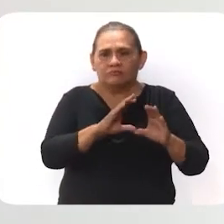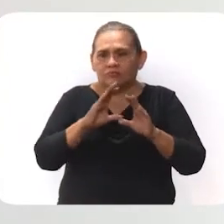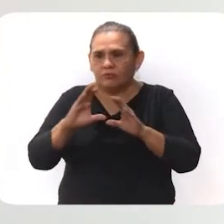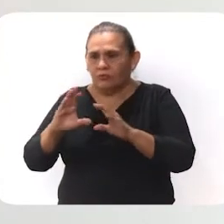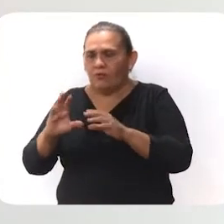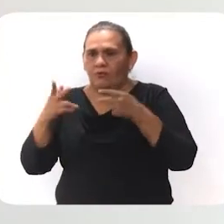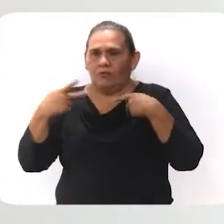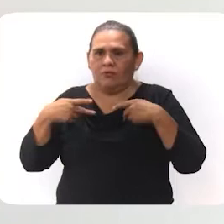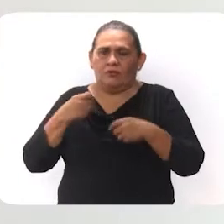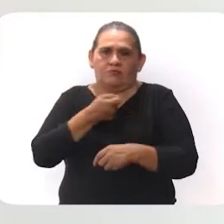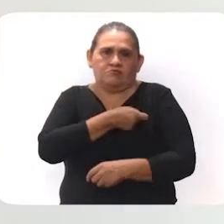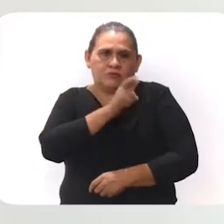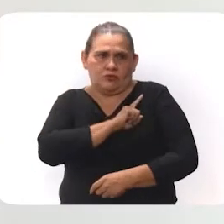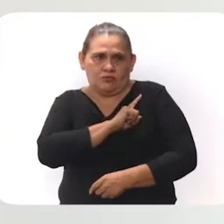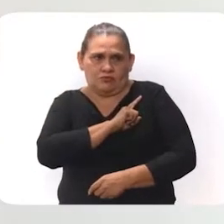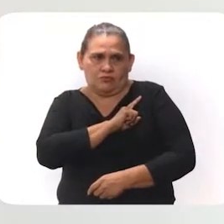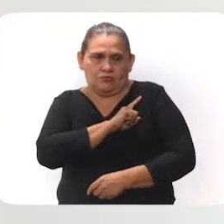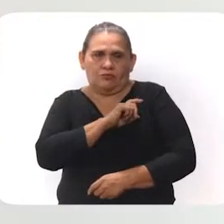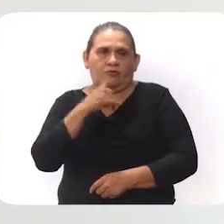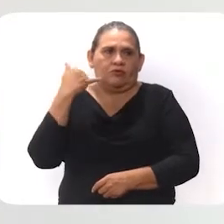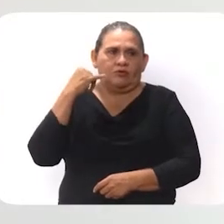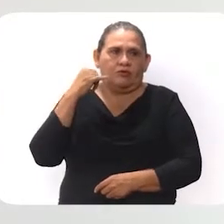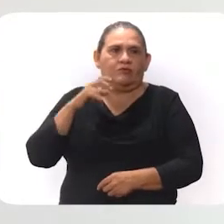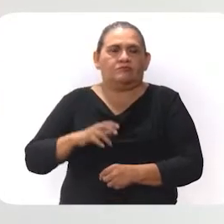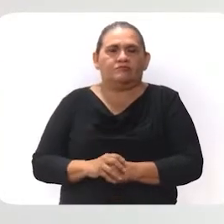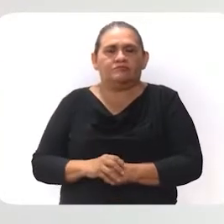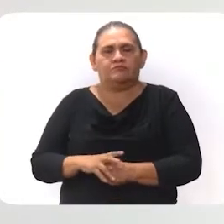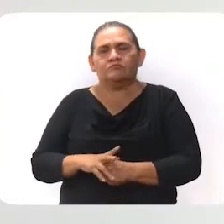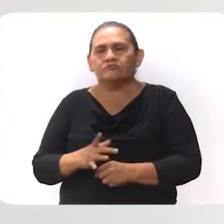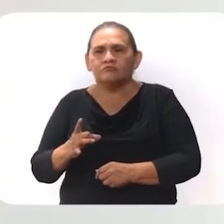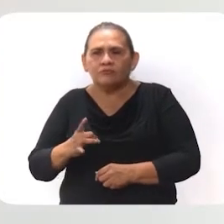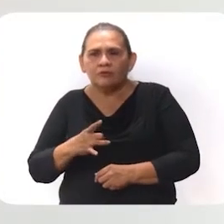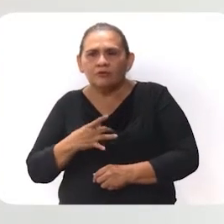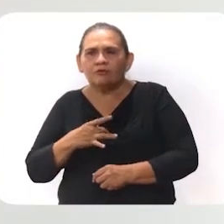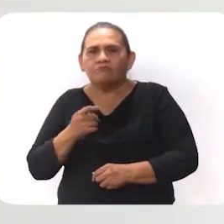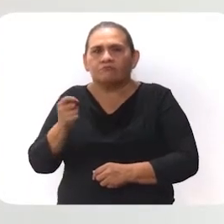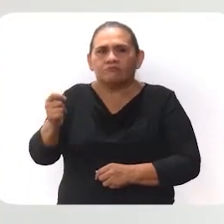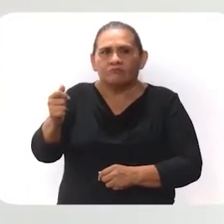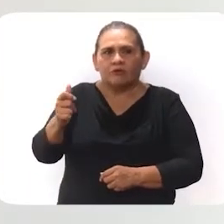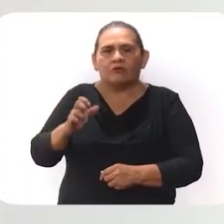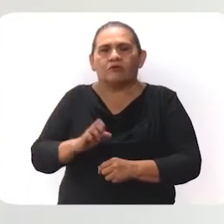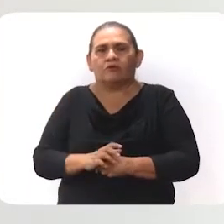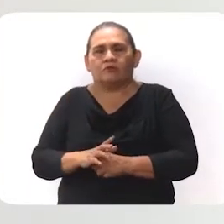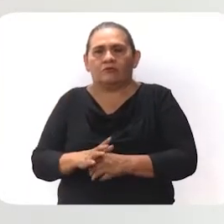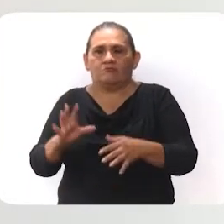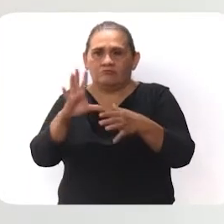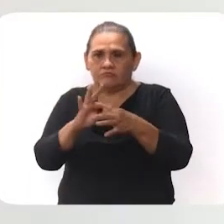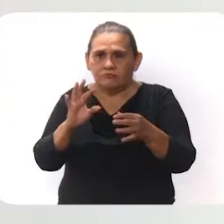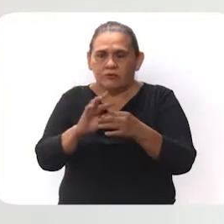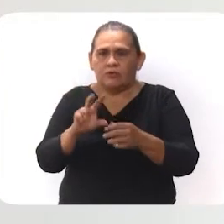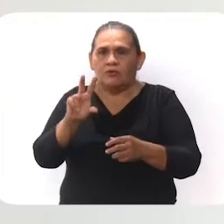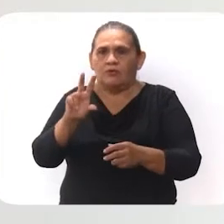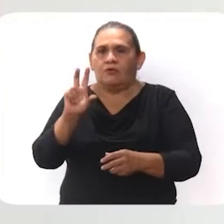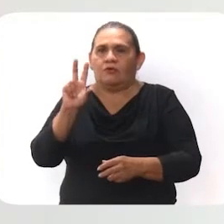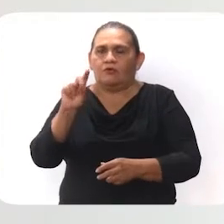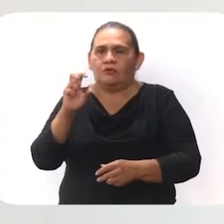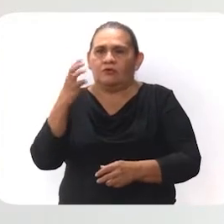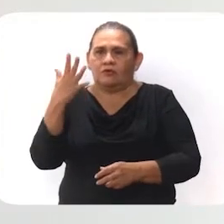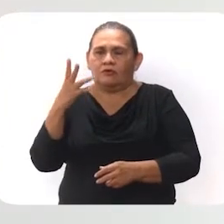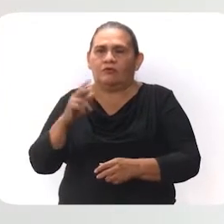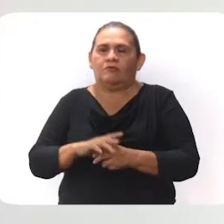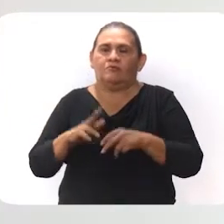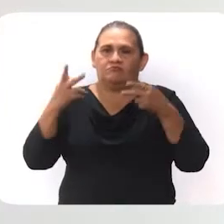por personal médico de los servicios de salud de Yucatán. Presentan síntomas leves. Como ya se mencionó, 35 de los